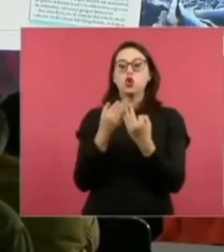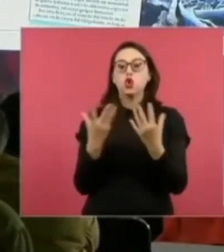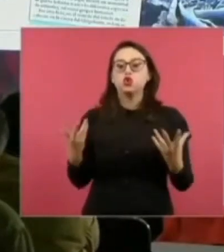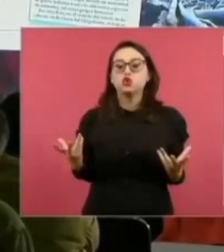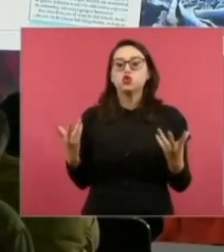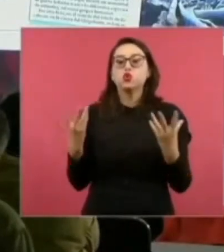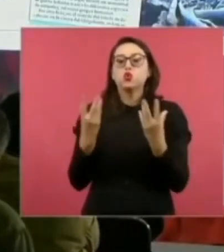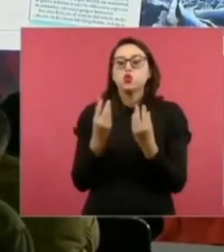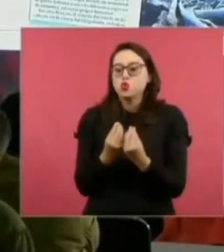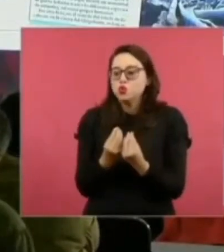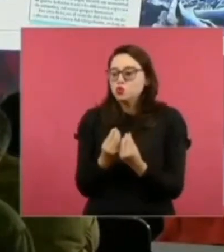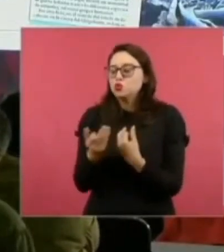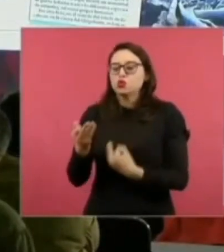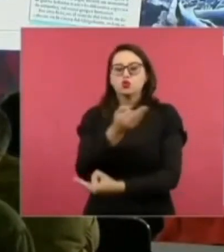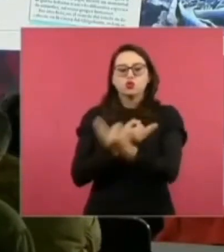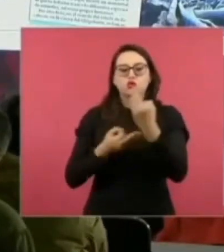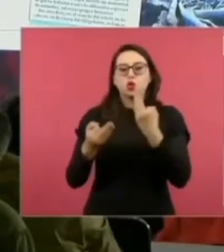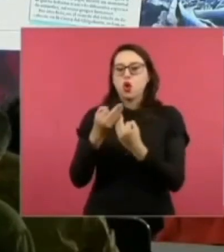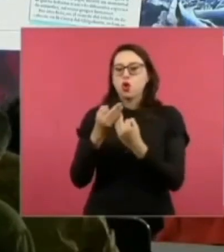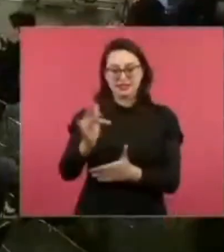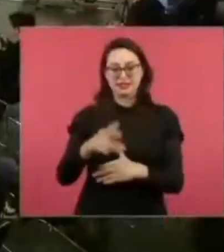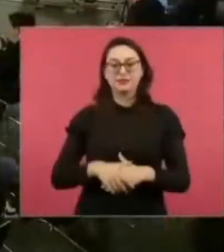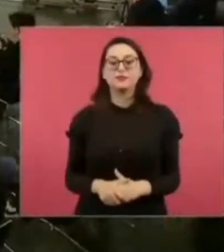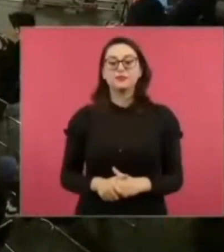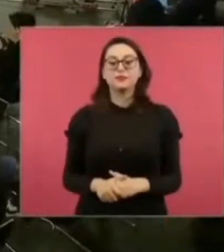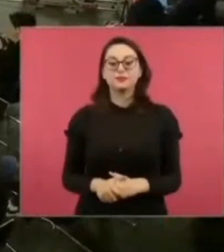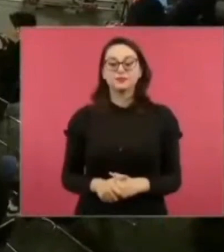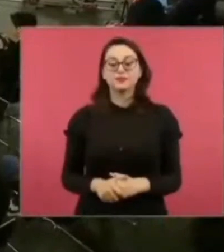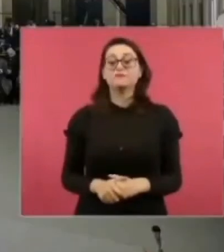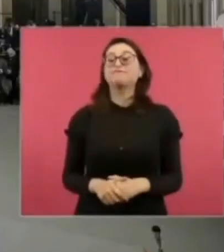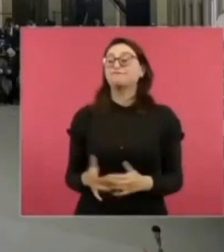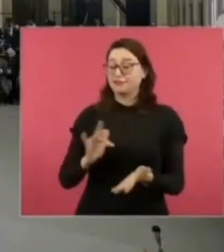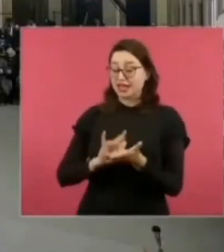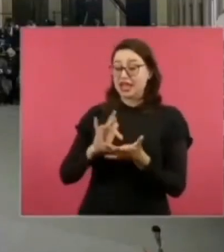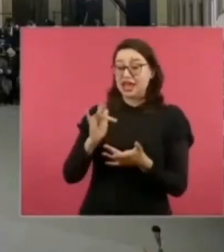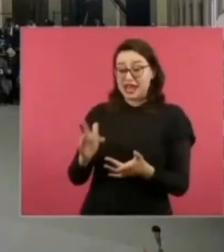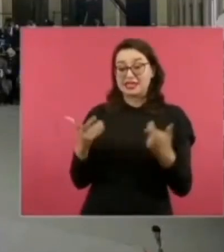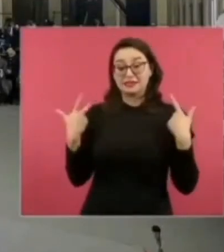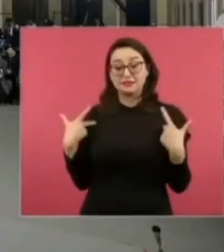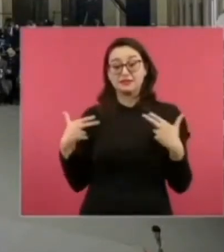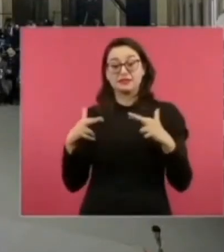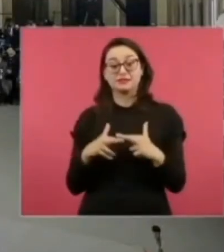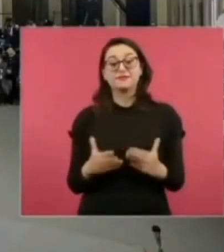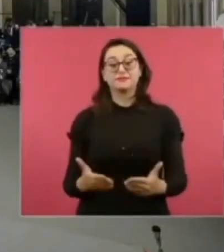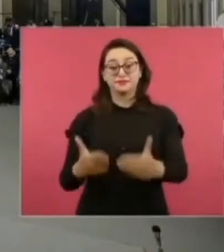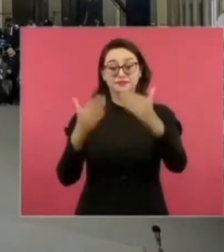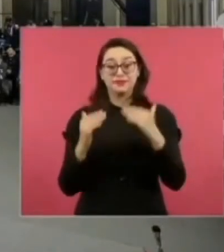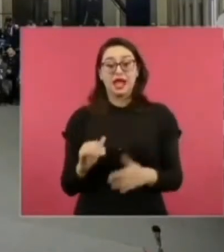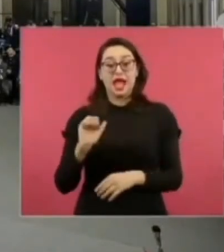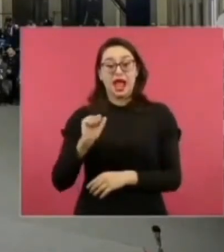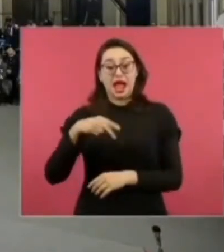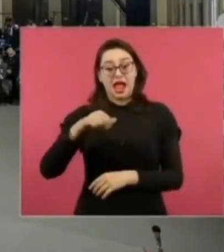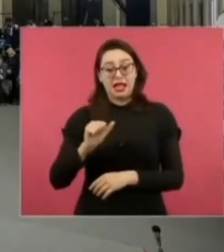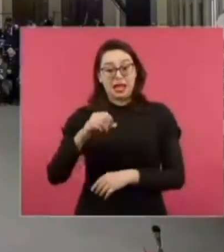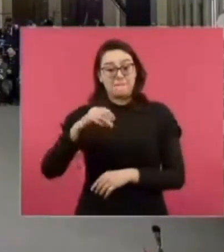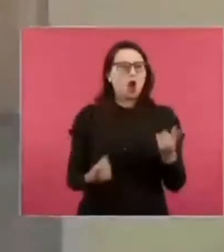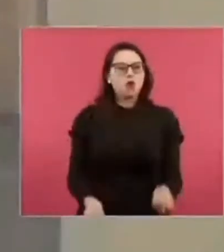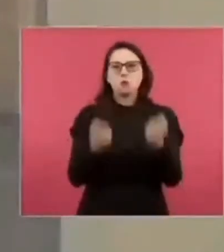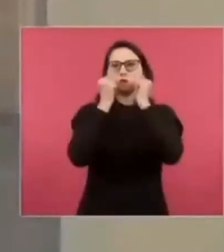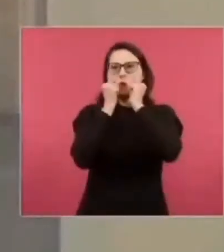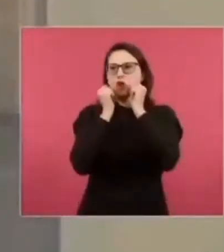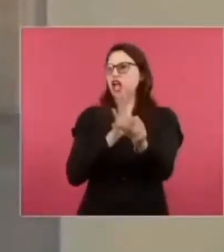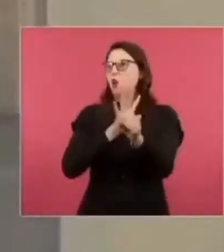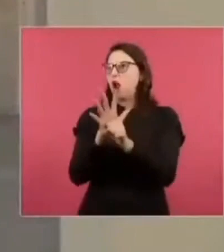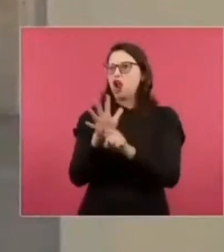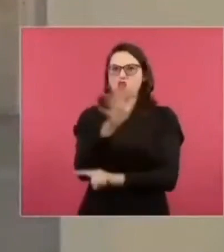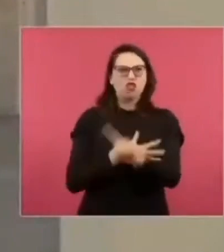sobre todo ha incursionado entre las zonas más deprimidas de México. ¿Qué es lo que está explicando en esto